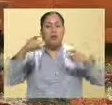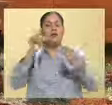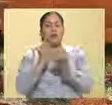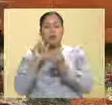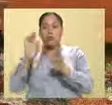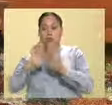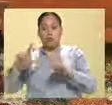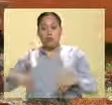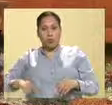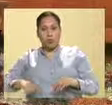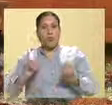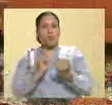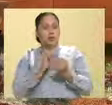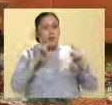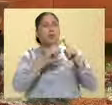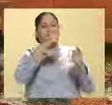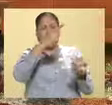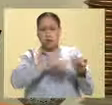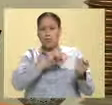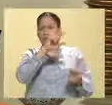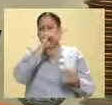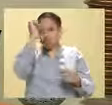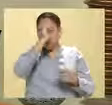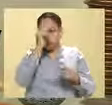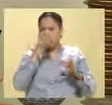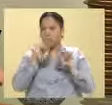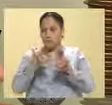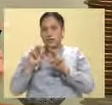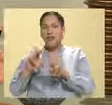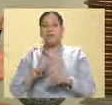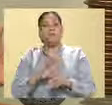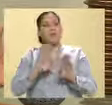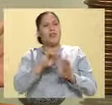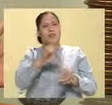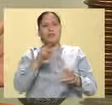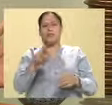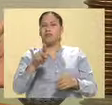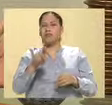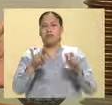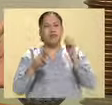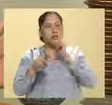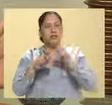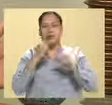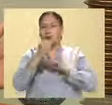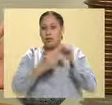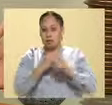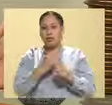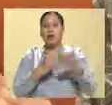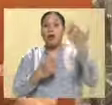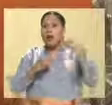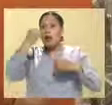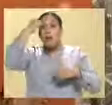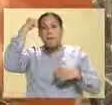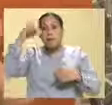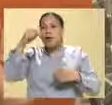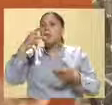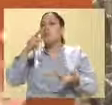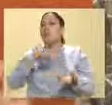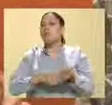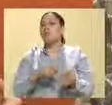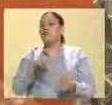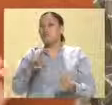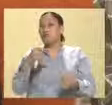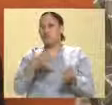iglesia. También de la iglesia. De la iglesia. Digamos que, Hijo, por esa supuesto, doble moral siempre ha existido. se consideraba un pecado, pero se consideraba